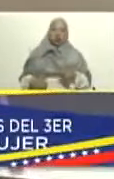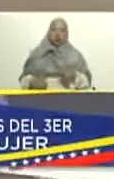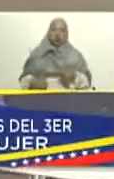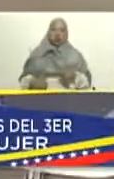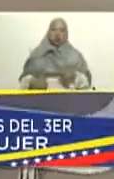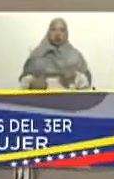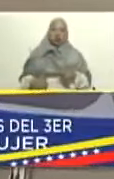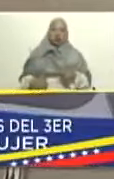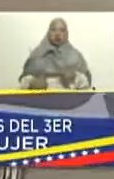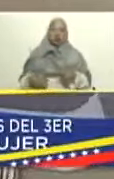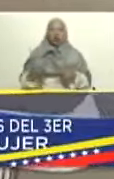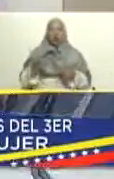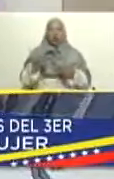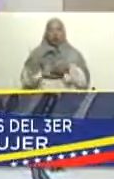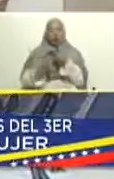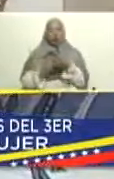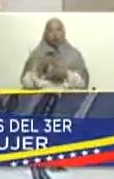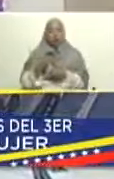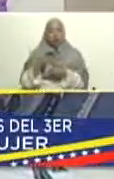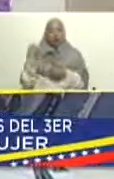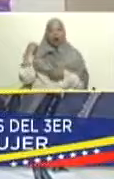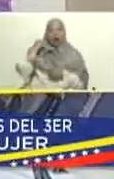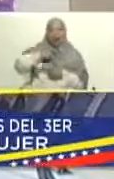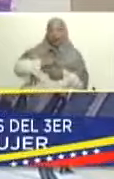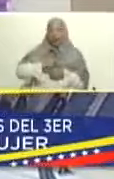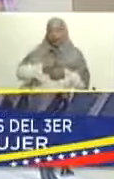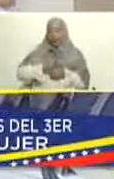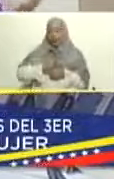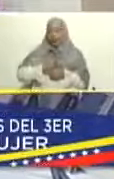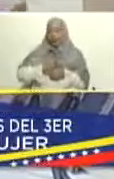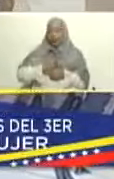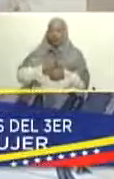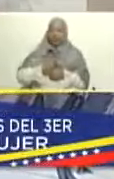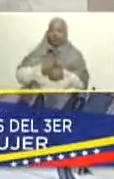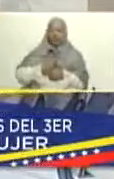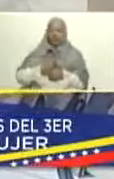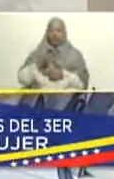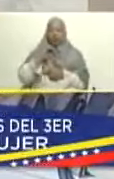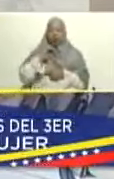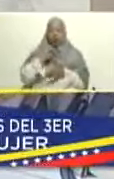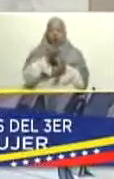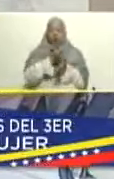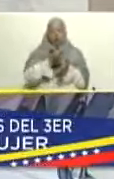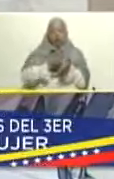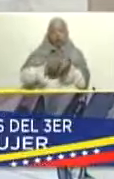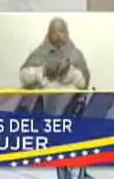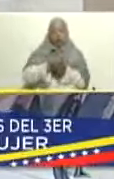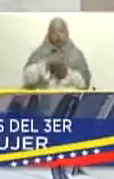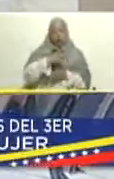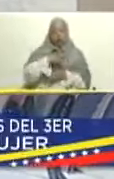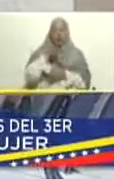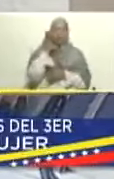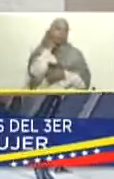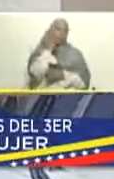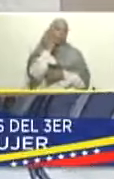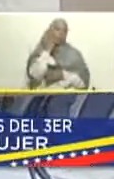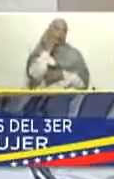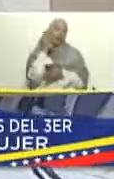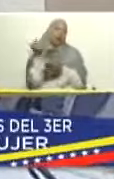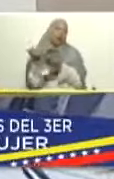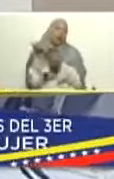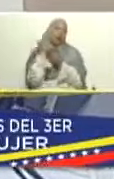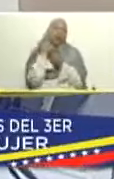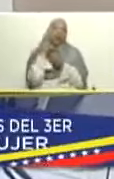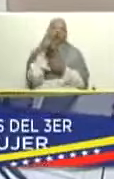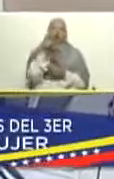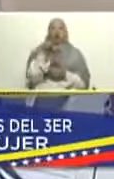nosotros confeccionamos carteras. En realidad, mi mamá y yo somos las que diseñamos, cortamos y elaboramos las carteras. ¿Cómo se llama tu mamá? Luzmila